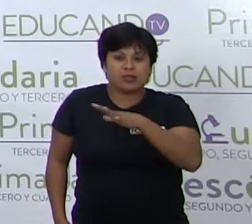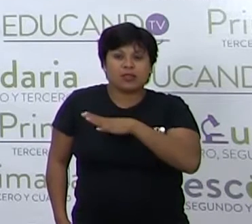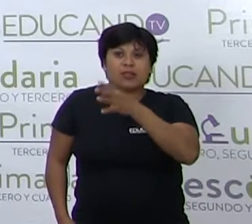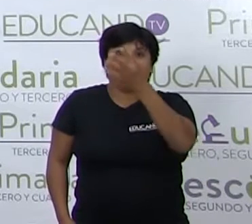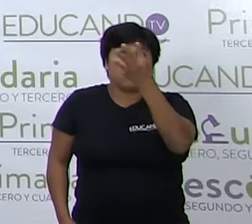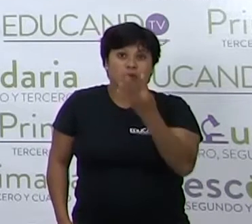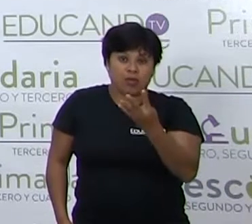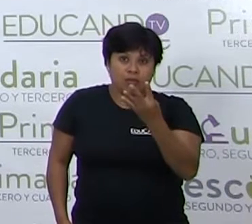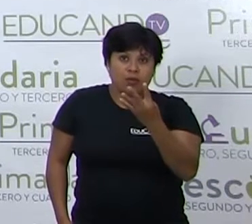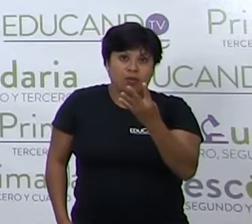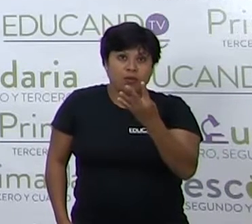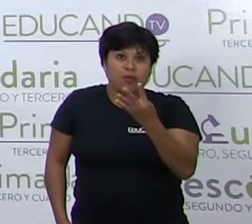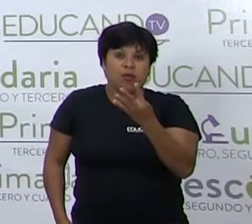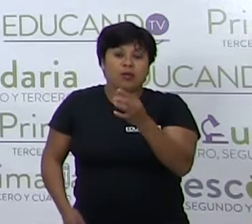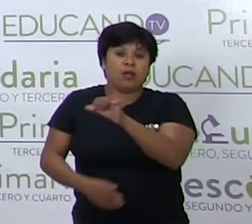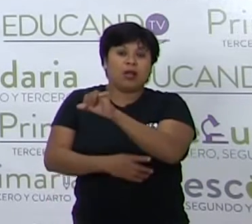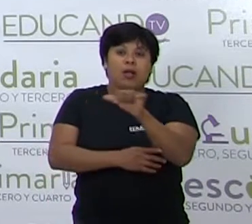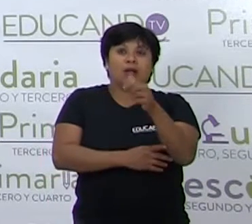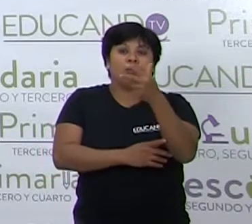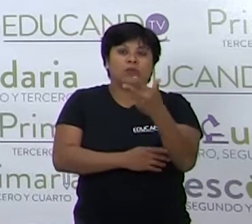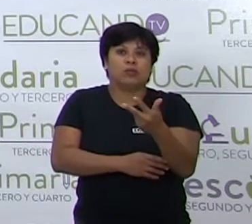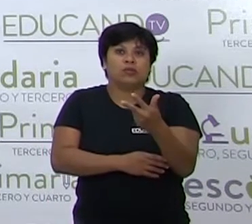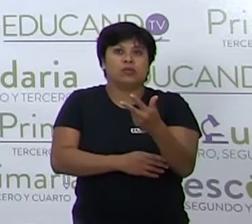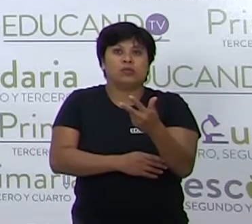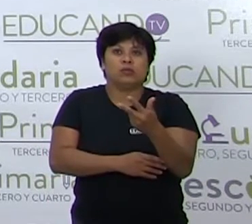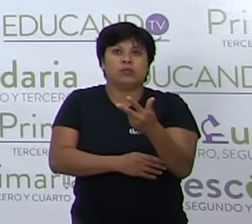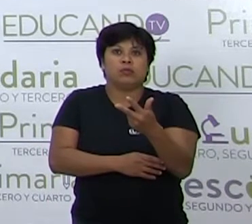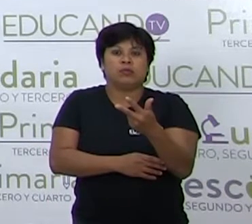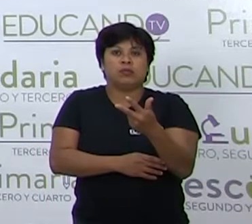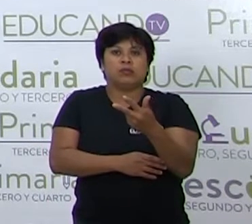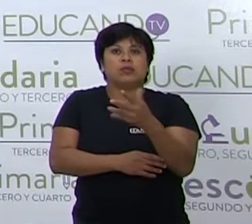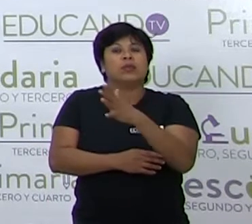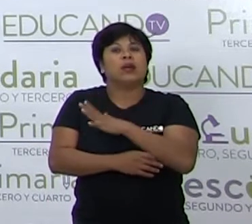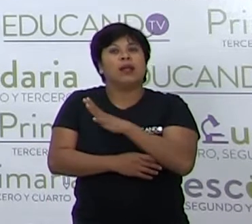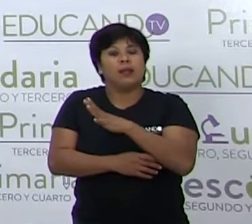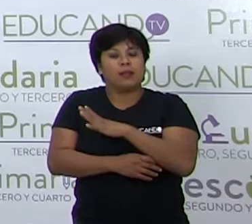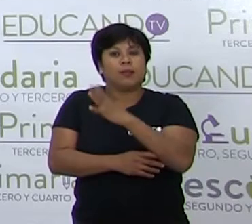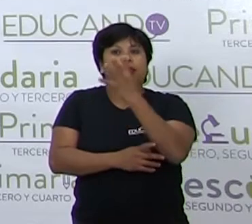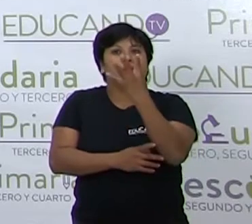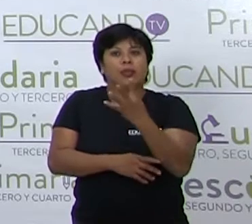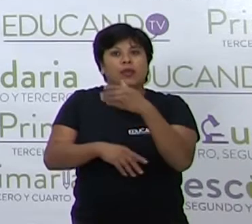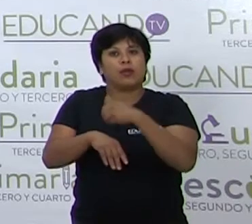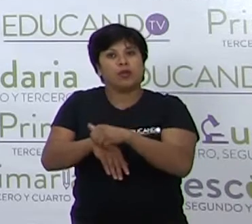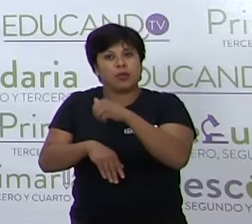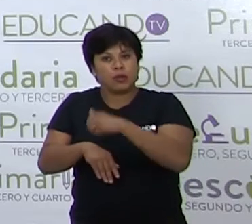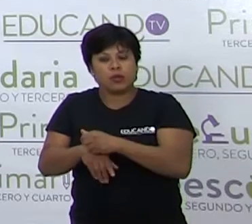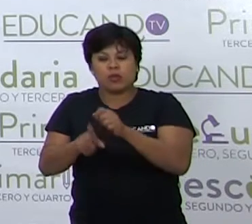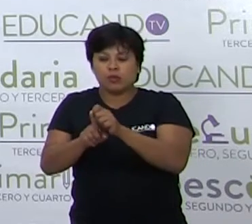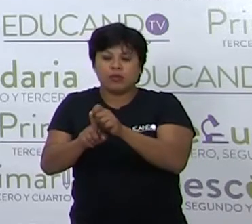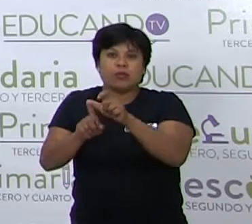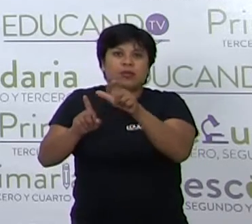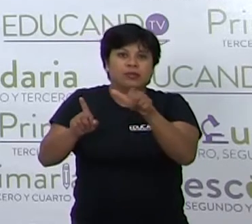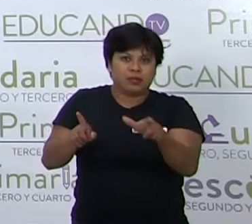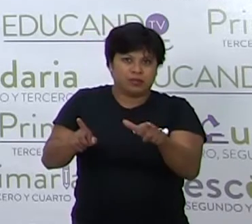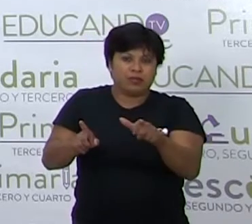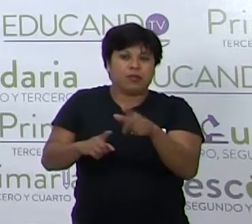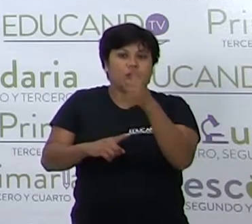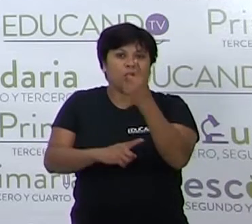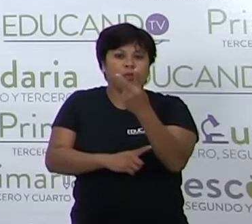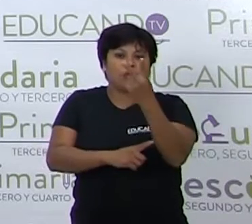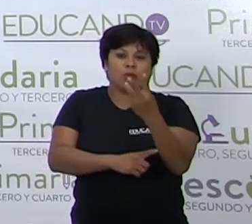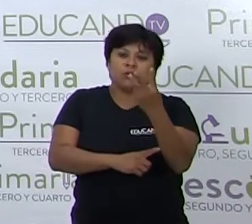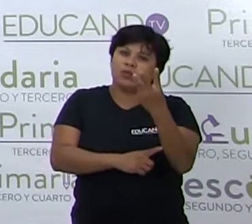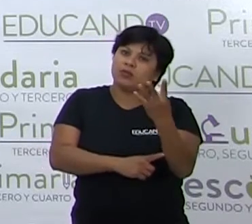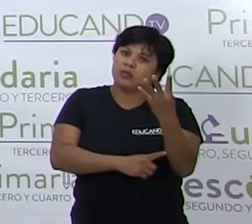4 al 8 hay 4 números de distancia. 1,